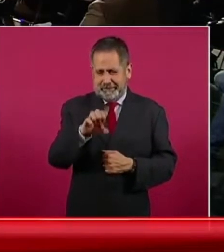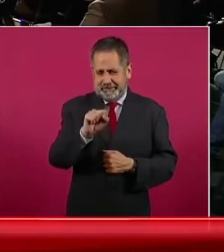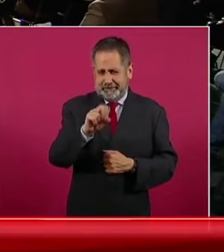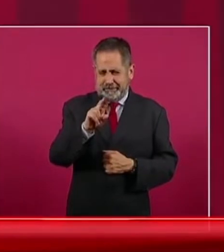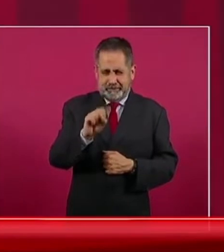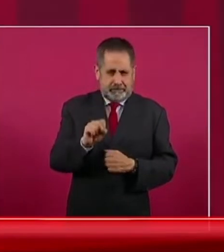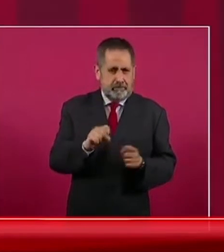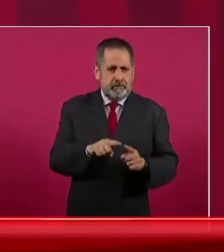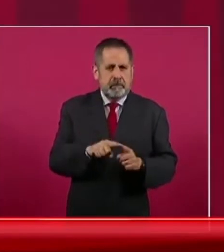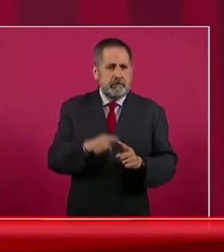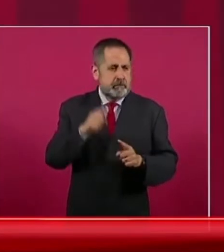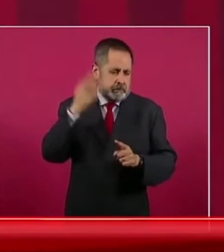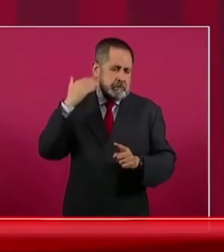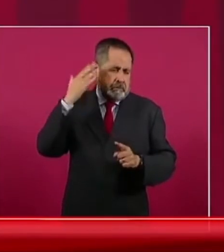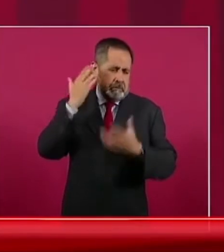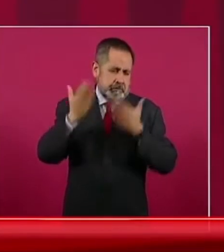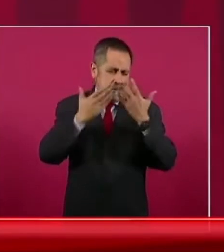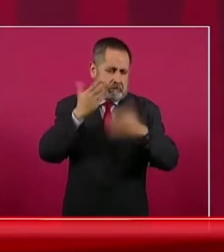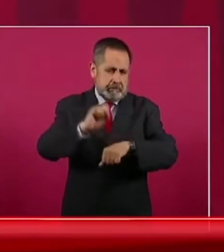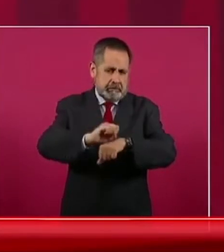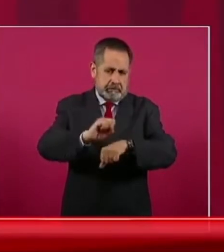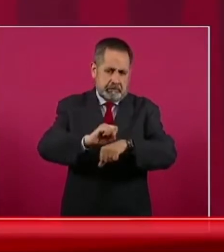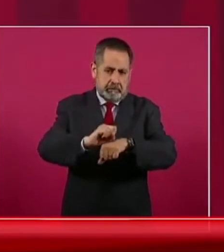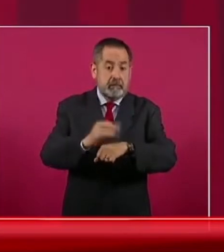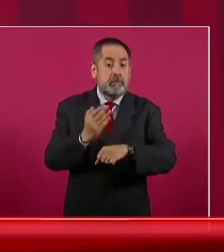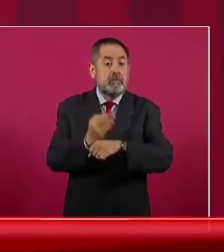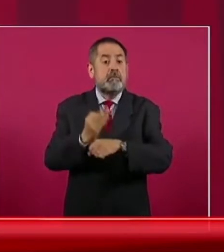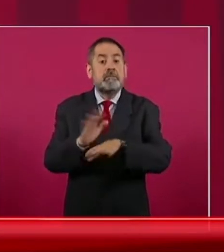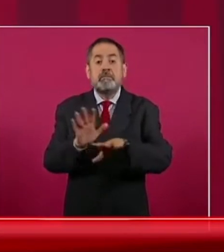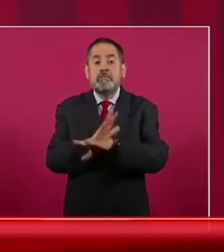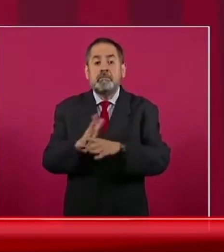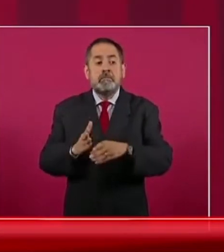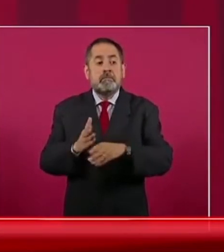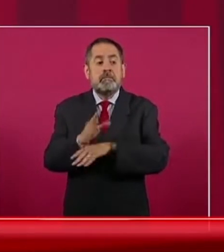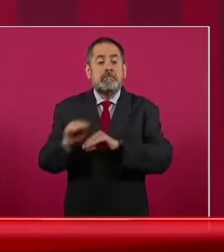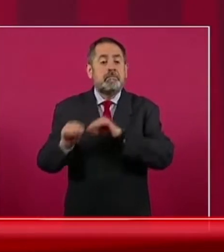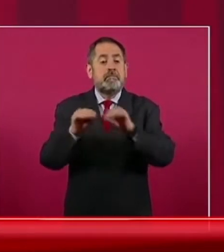que estudiaba en la secundaria, ahora va a pasar a la prepa,